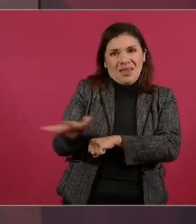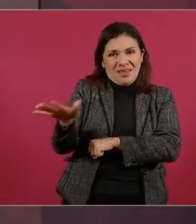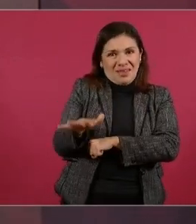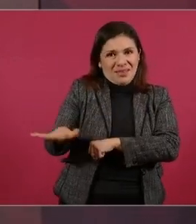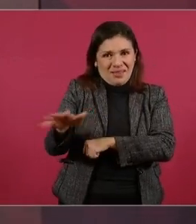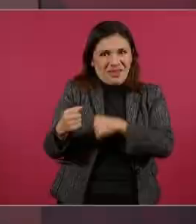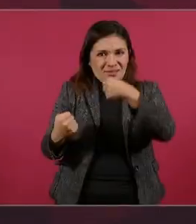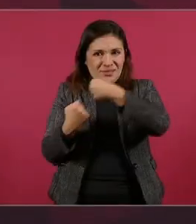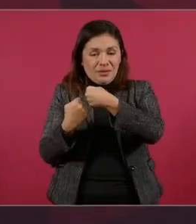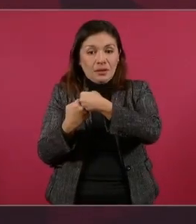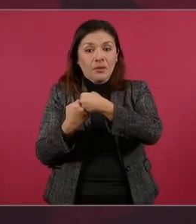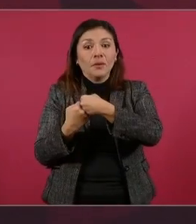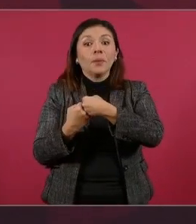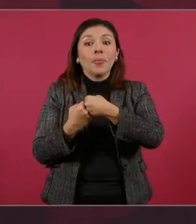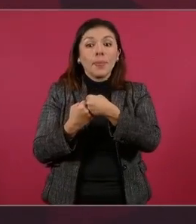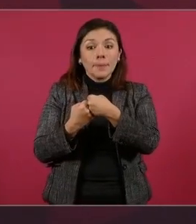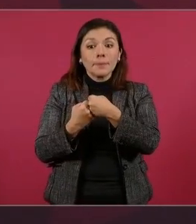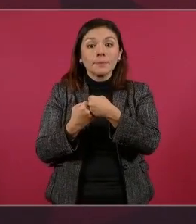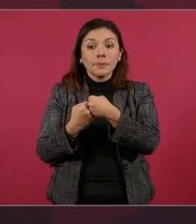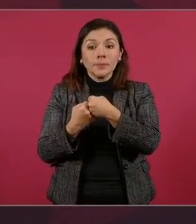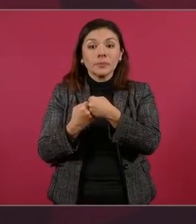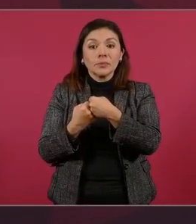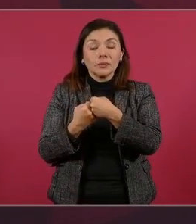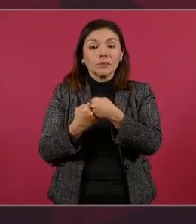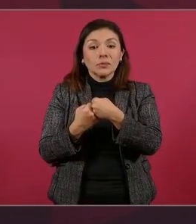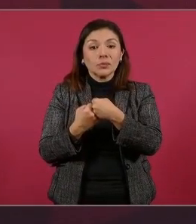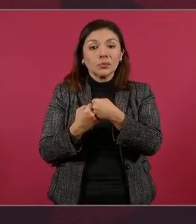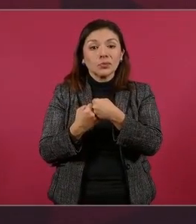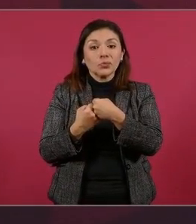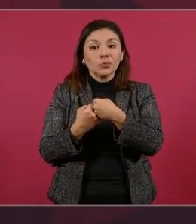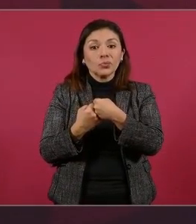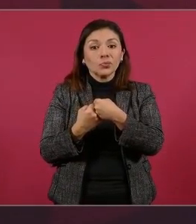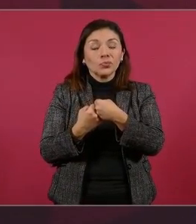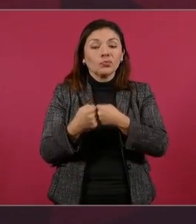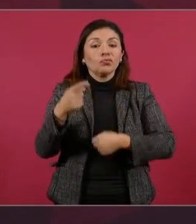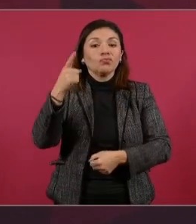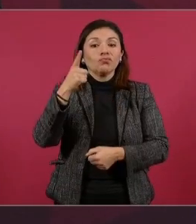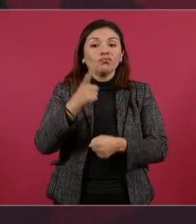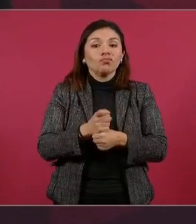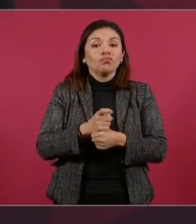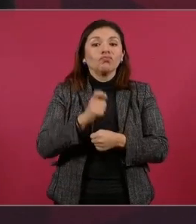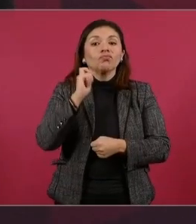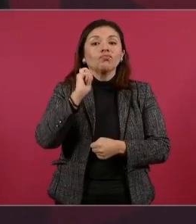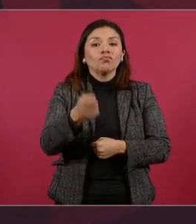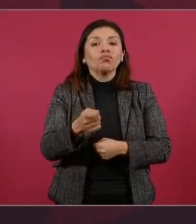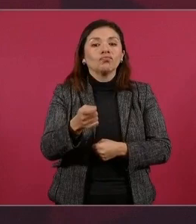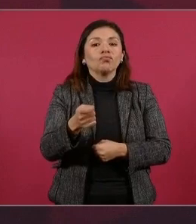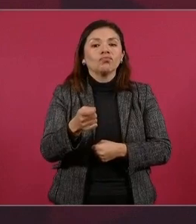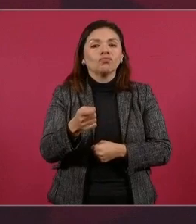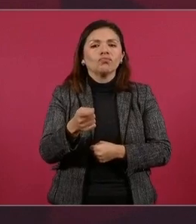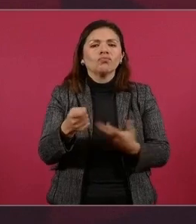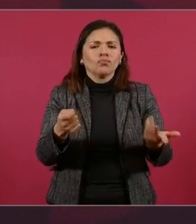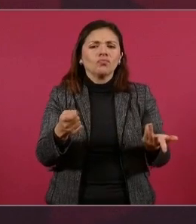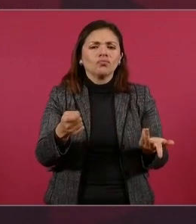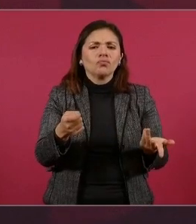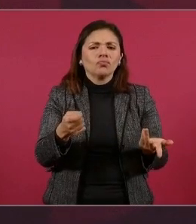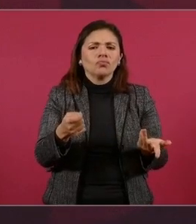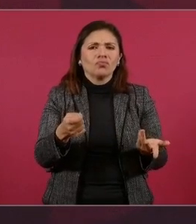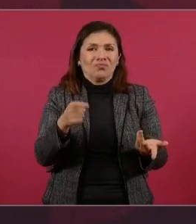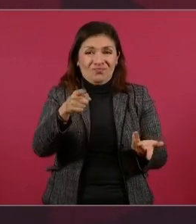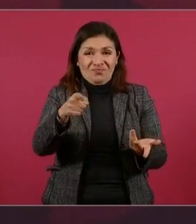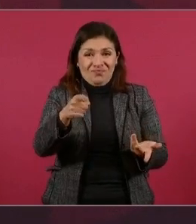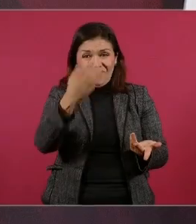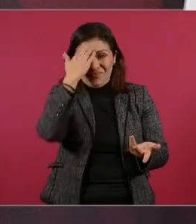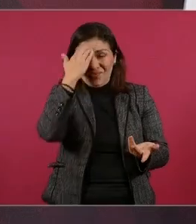Guatemala entonces son los este corredores bueno lo de